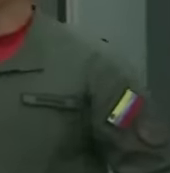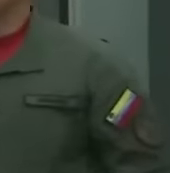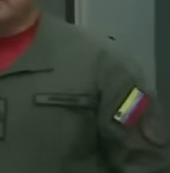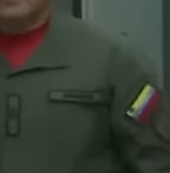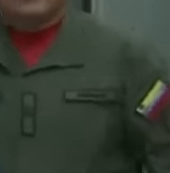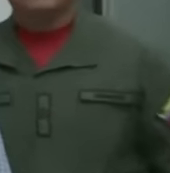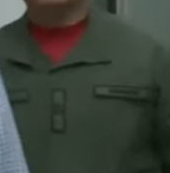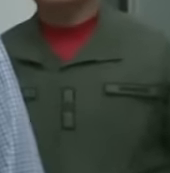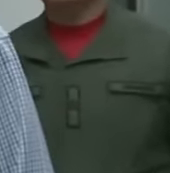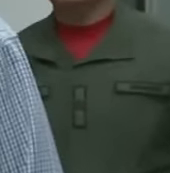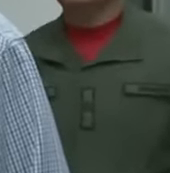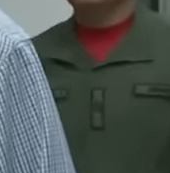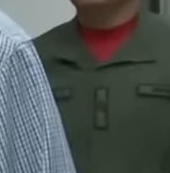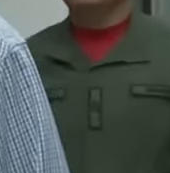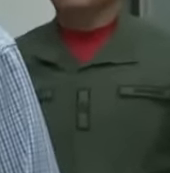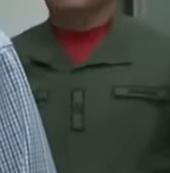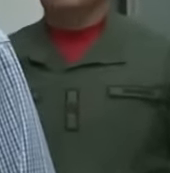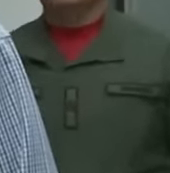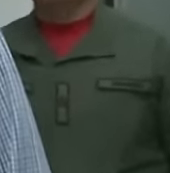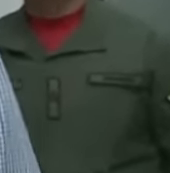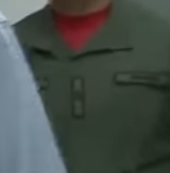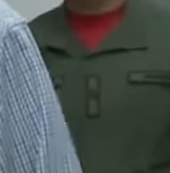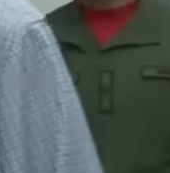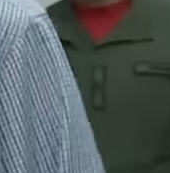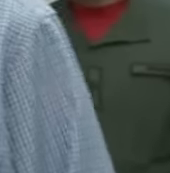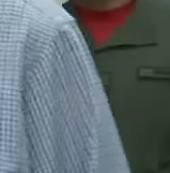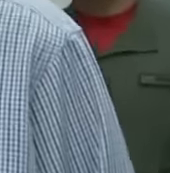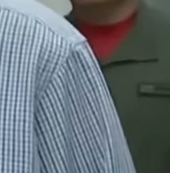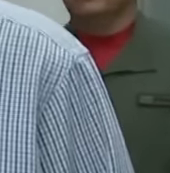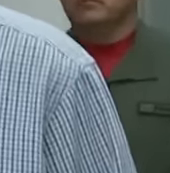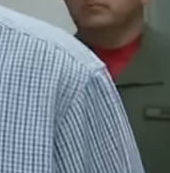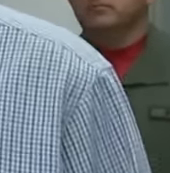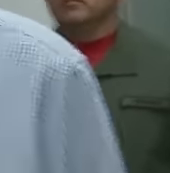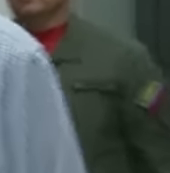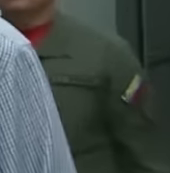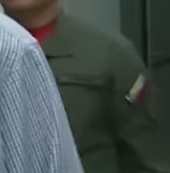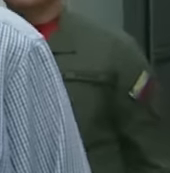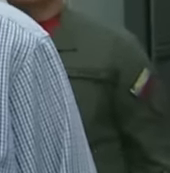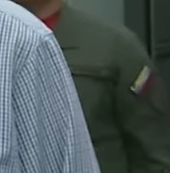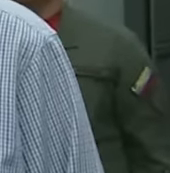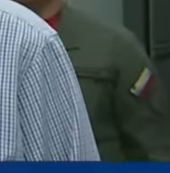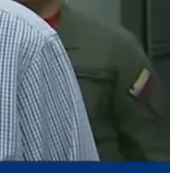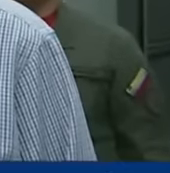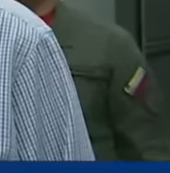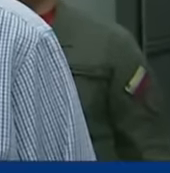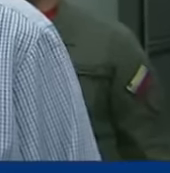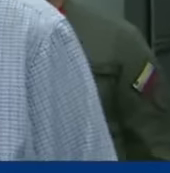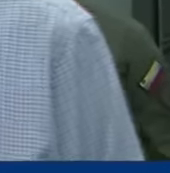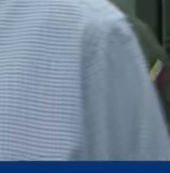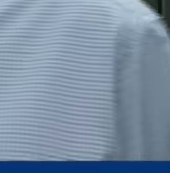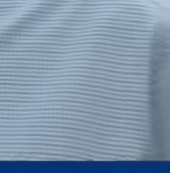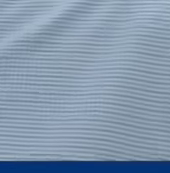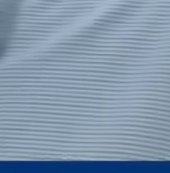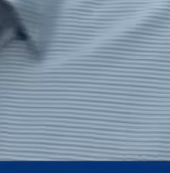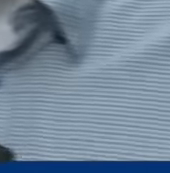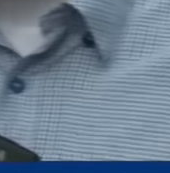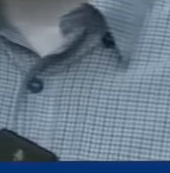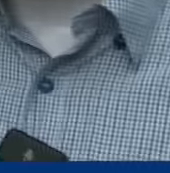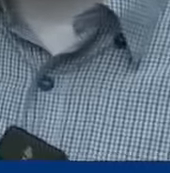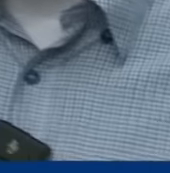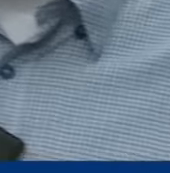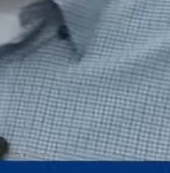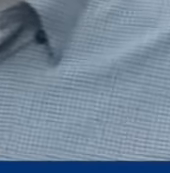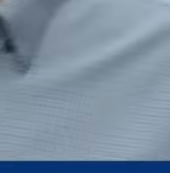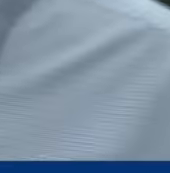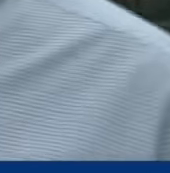el presidente Petro y Lula hablan de una nueva elección. El presidente de Estados Unidos, Joe